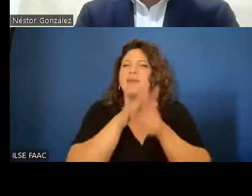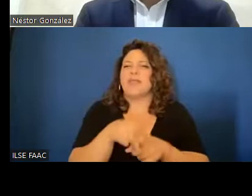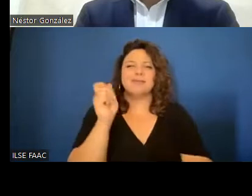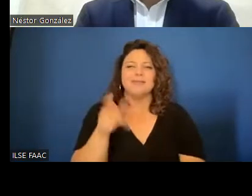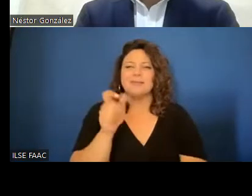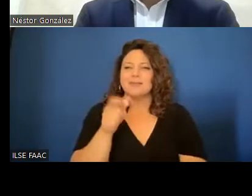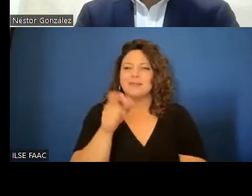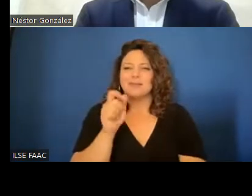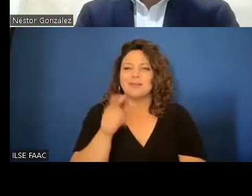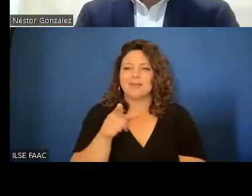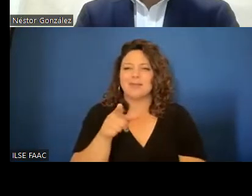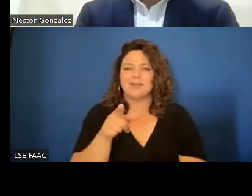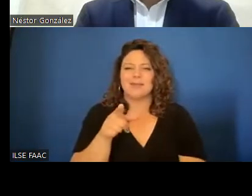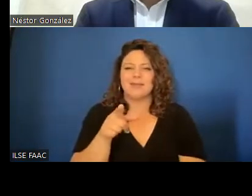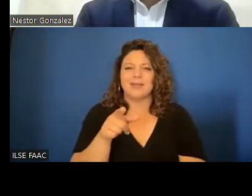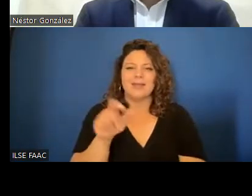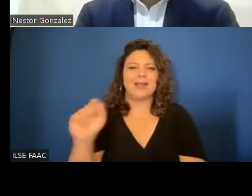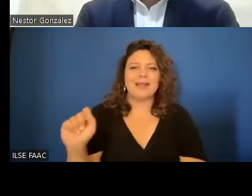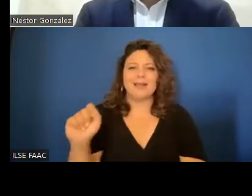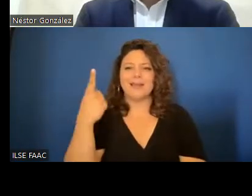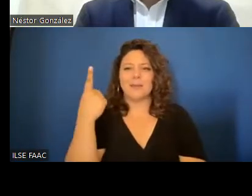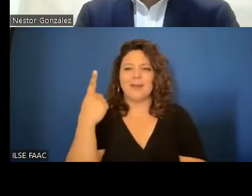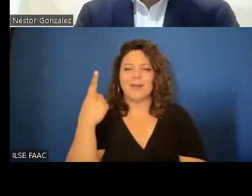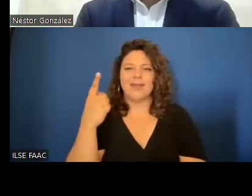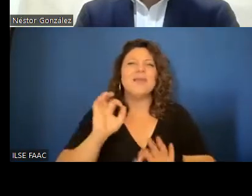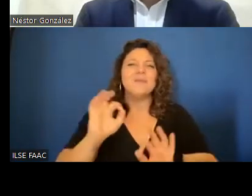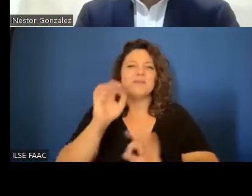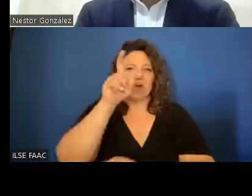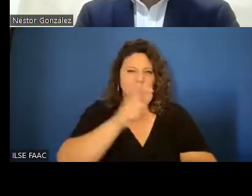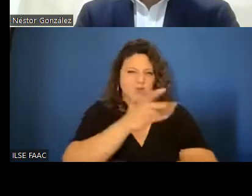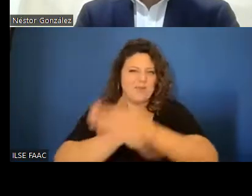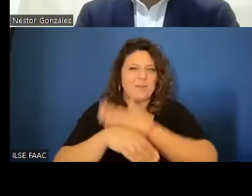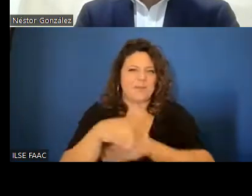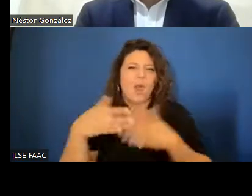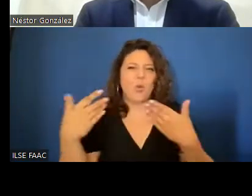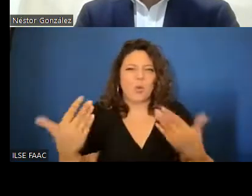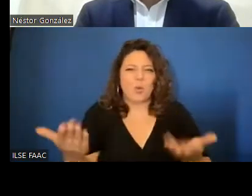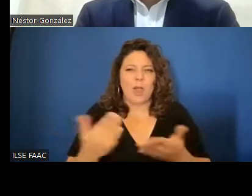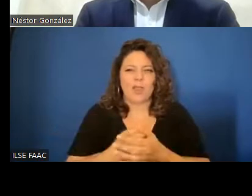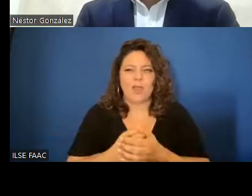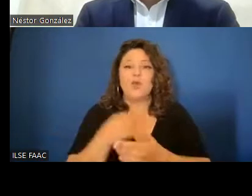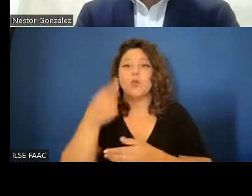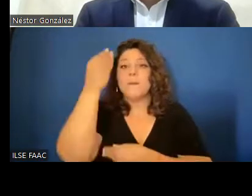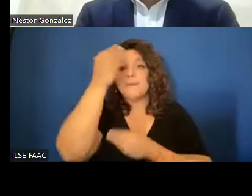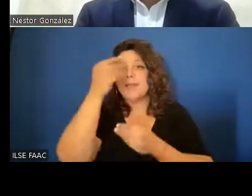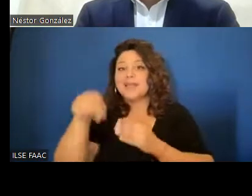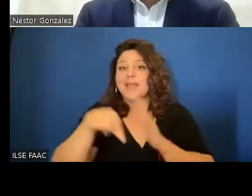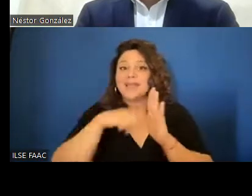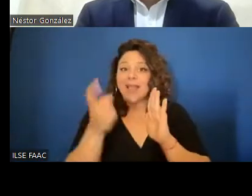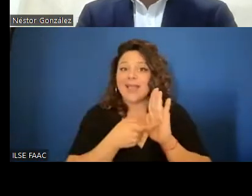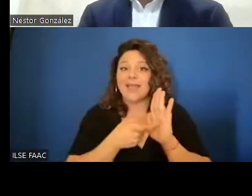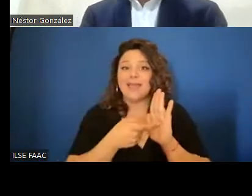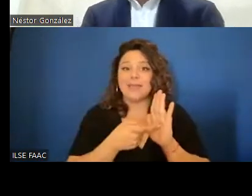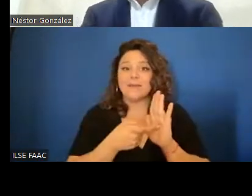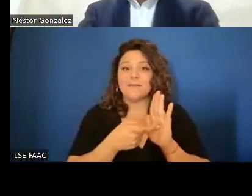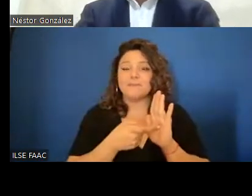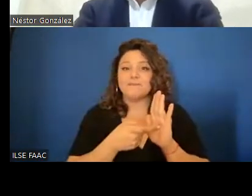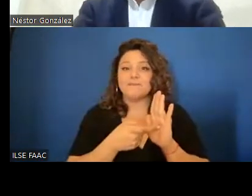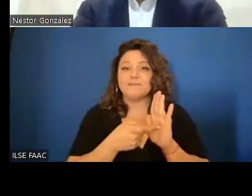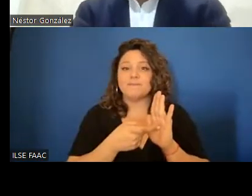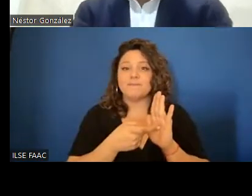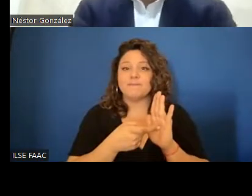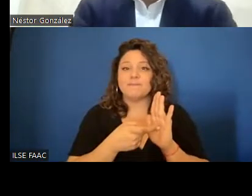ley que, bueno, si la analizamos detenidamente, vemos que realmente no reconoce ningún derecho que no venga ya reconocido en